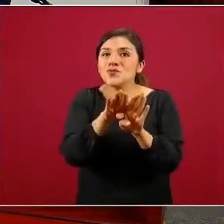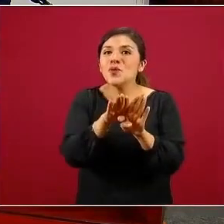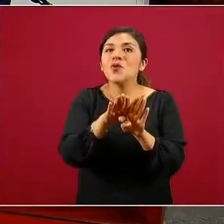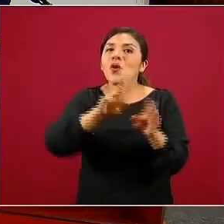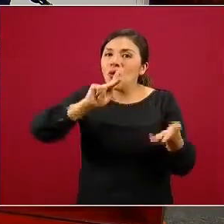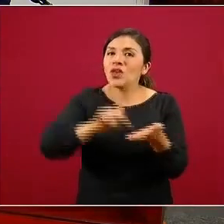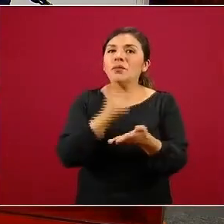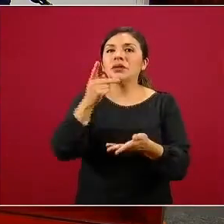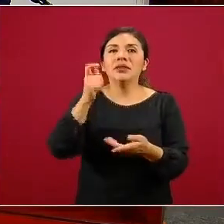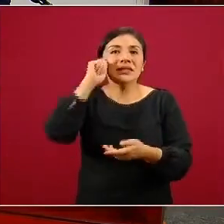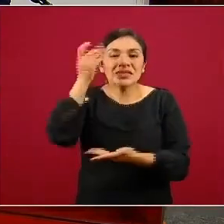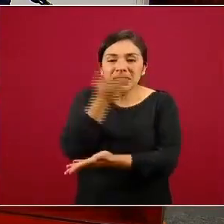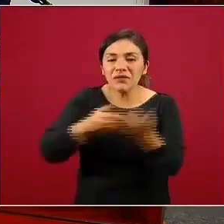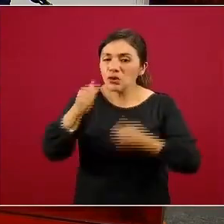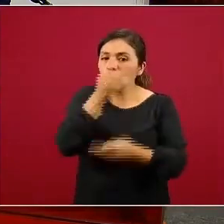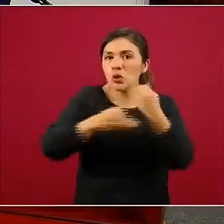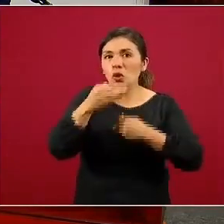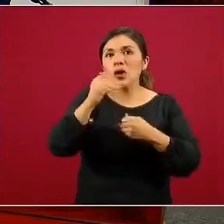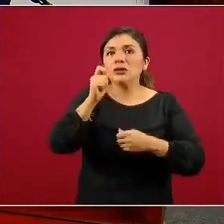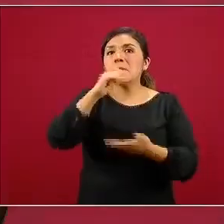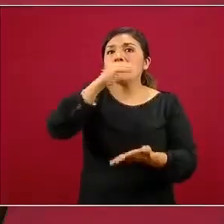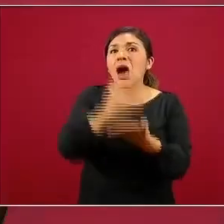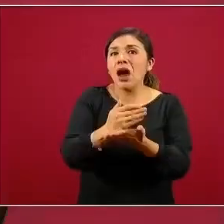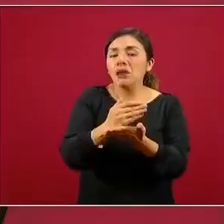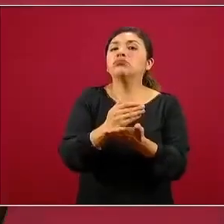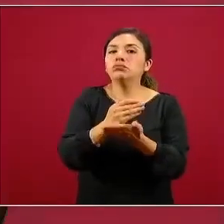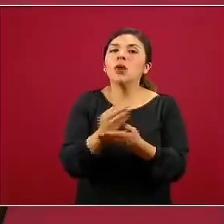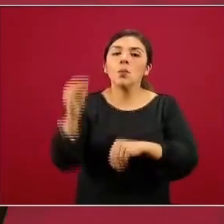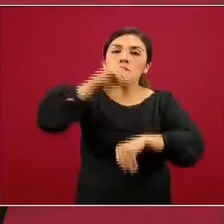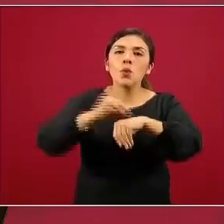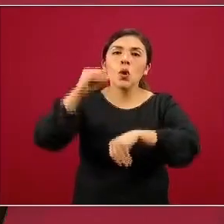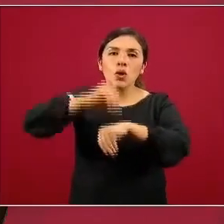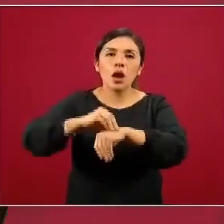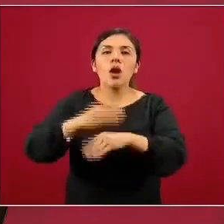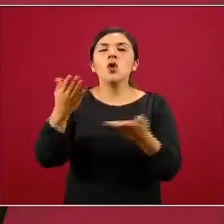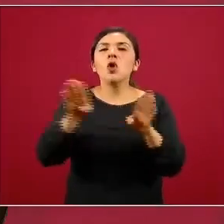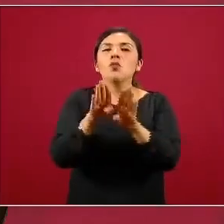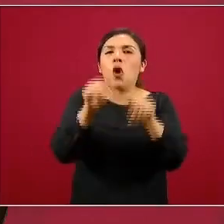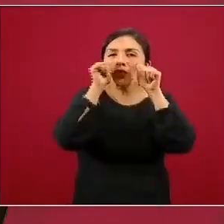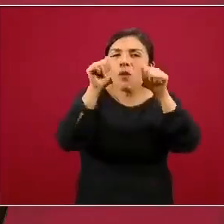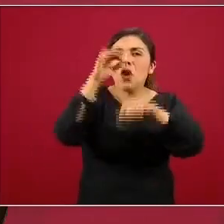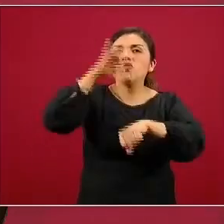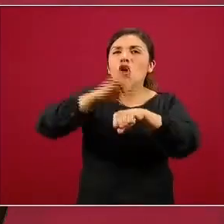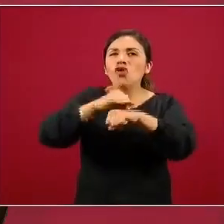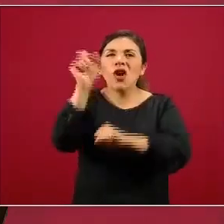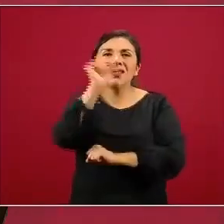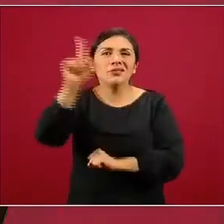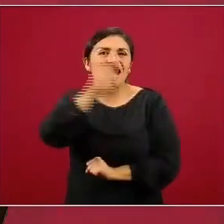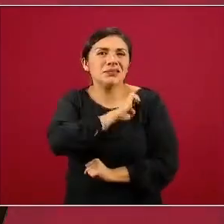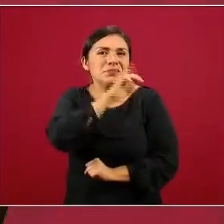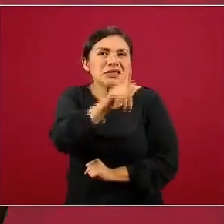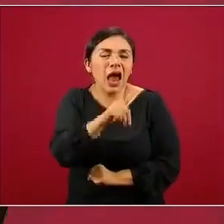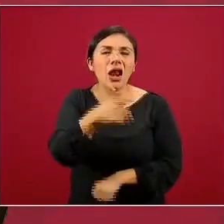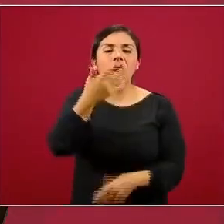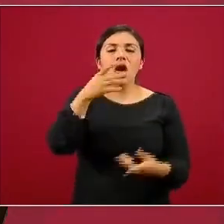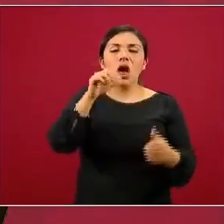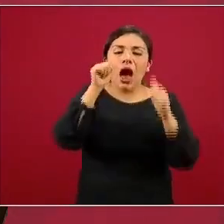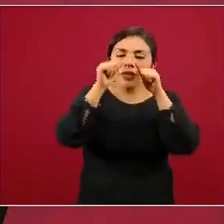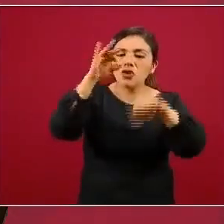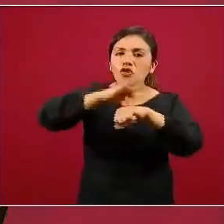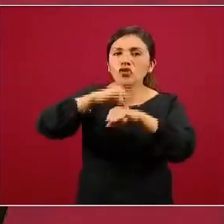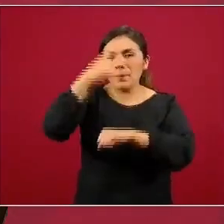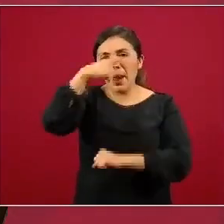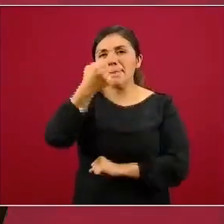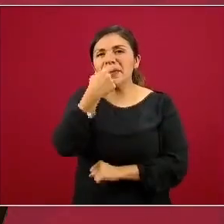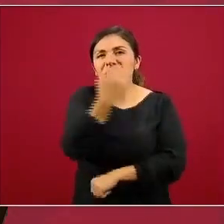todos los servicios que tenemos detenidos. Las consultas, por ejemplo, de especialidad, las consultas de